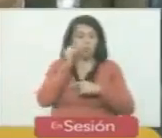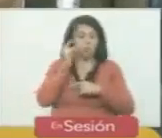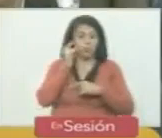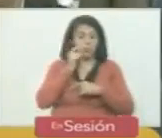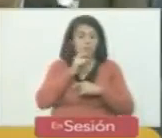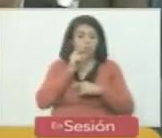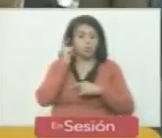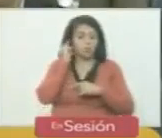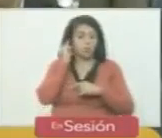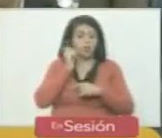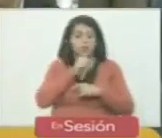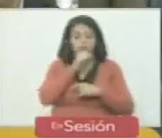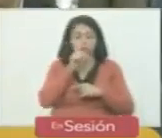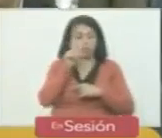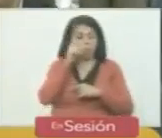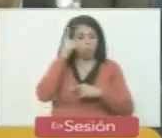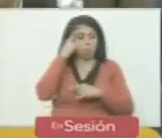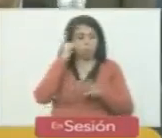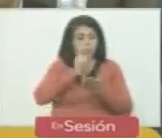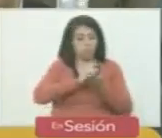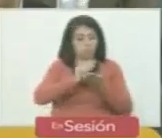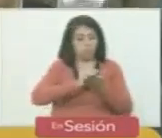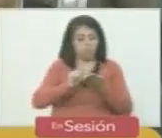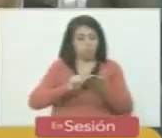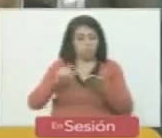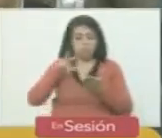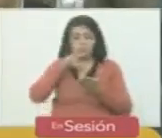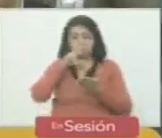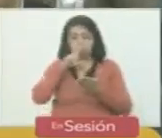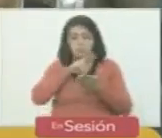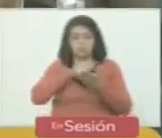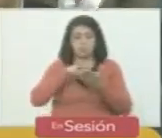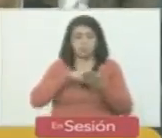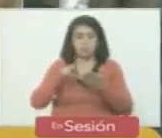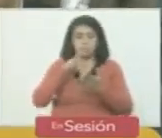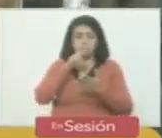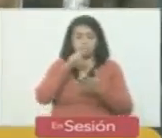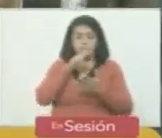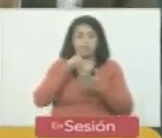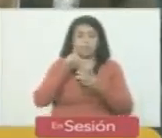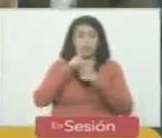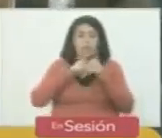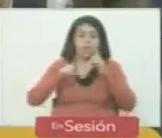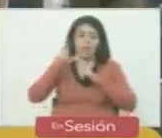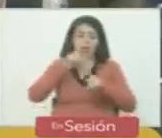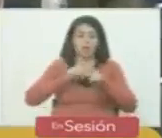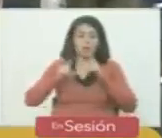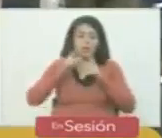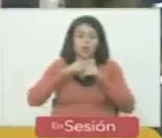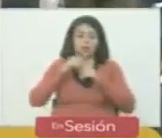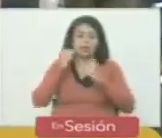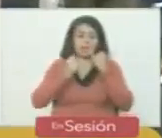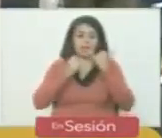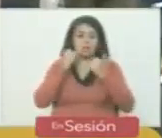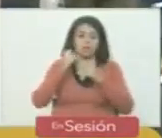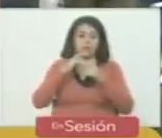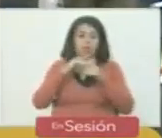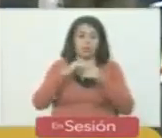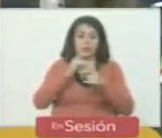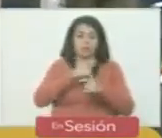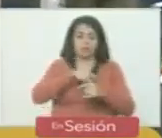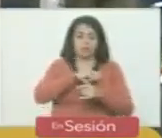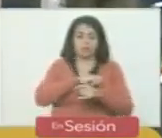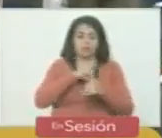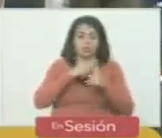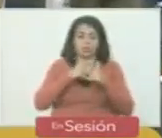no sabían leer ni escribir, que no hablaban el castellano, el idioma prestado, como decimos